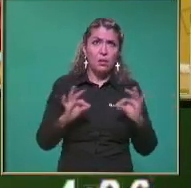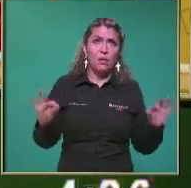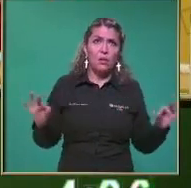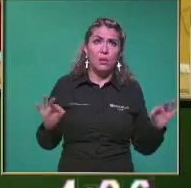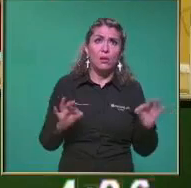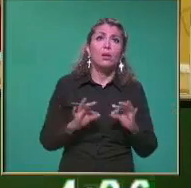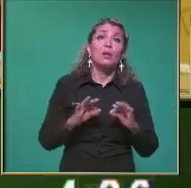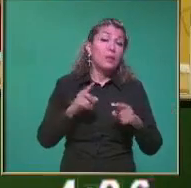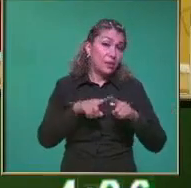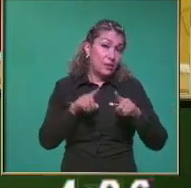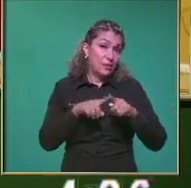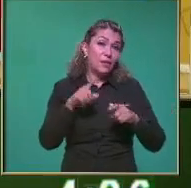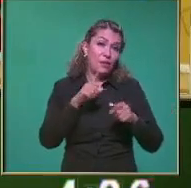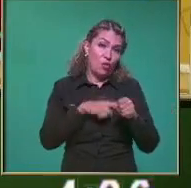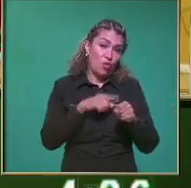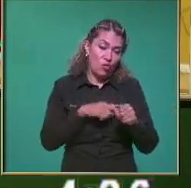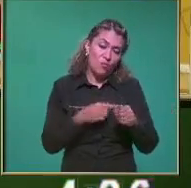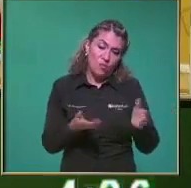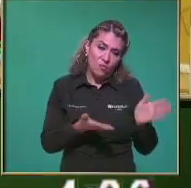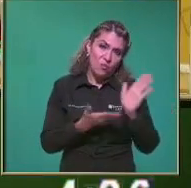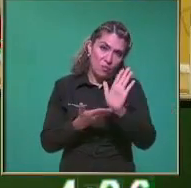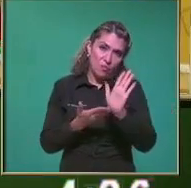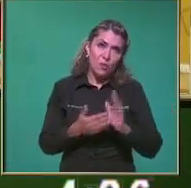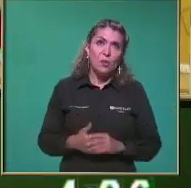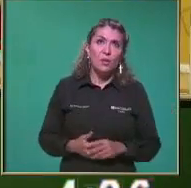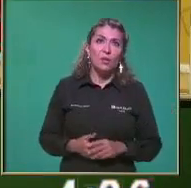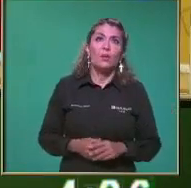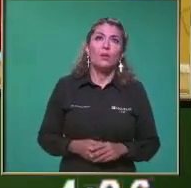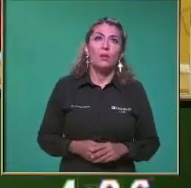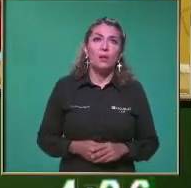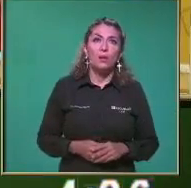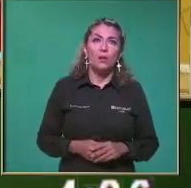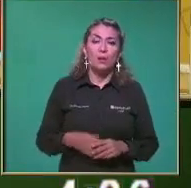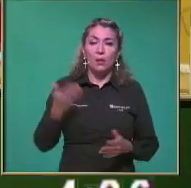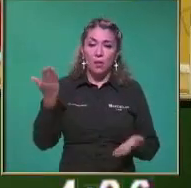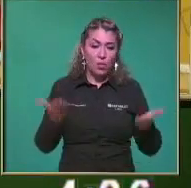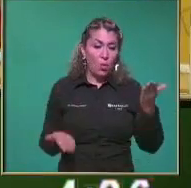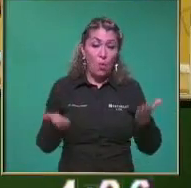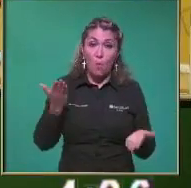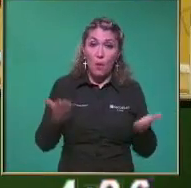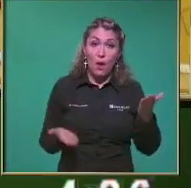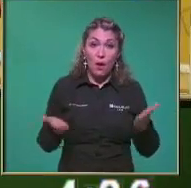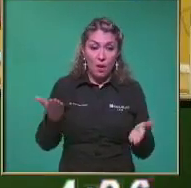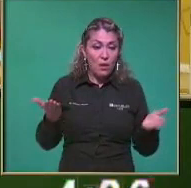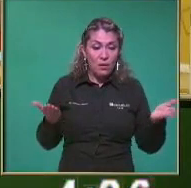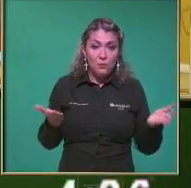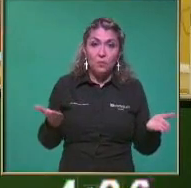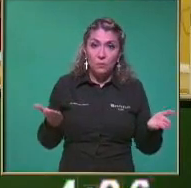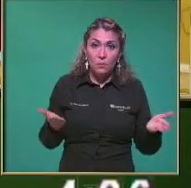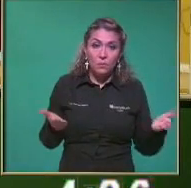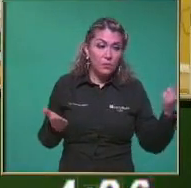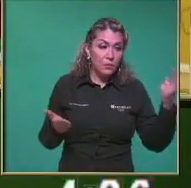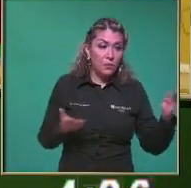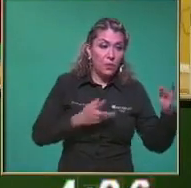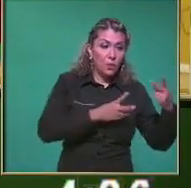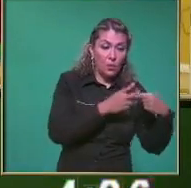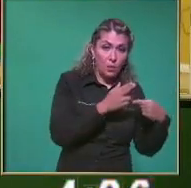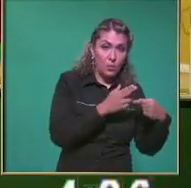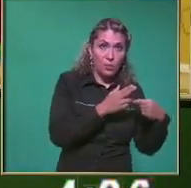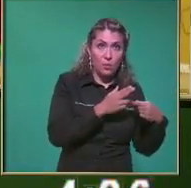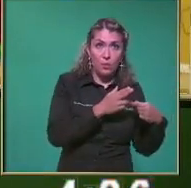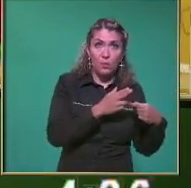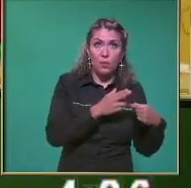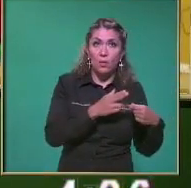los traje yo para que se notara. Y, por ejemplo, puedo comparar fracciones con esto. Si en uno parto y